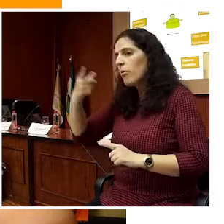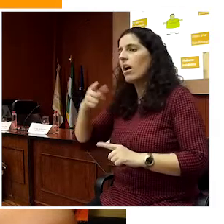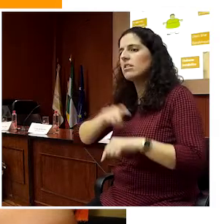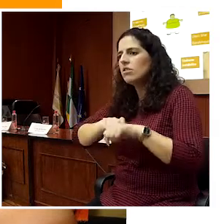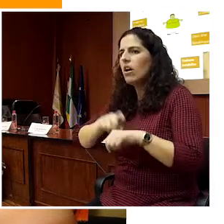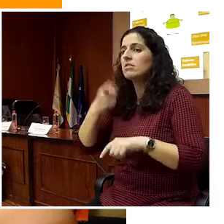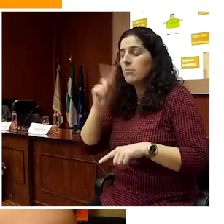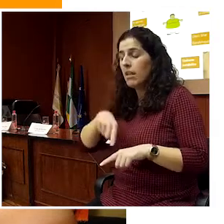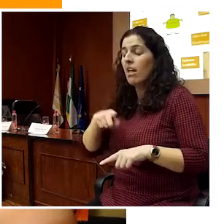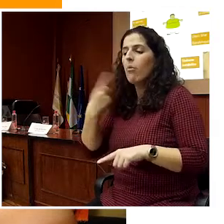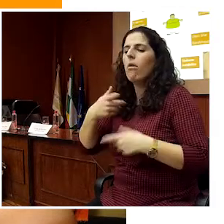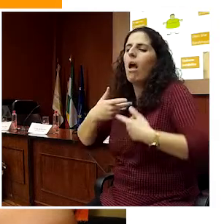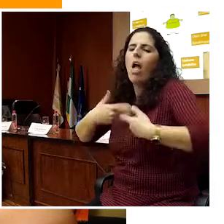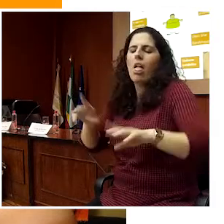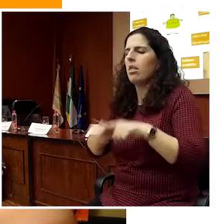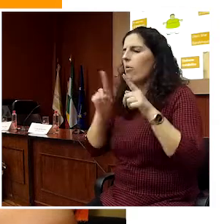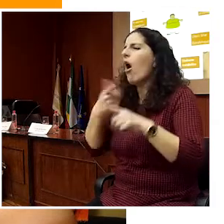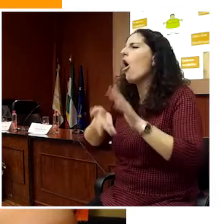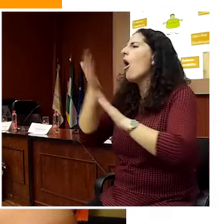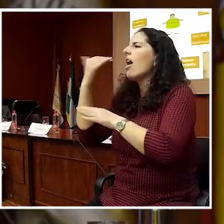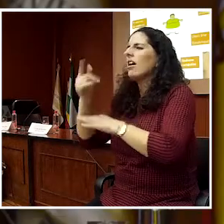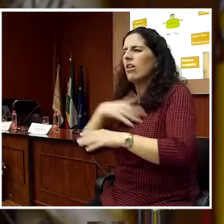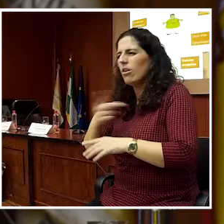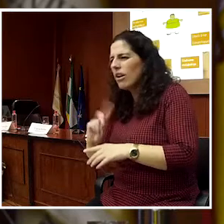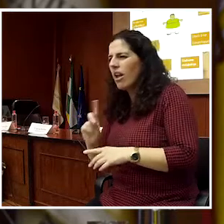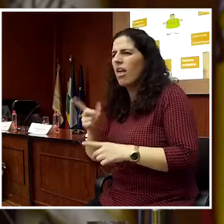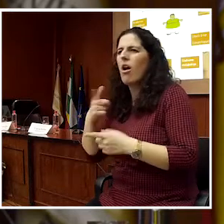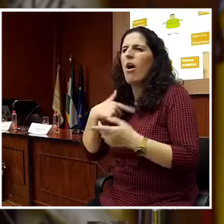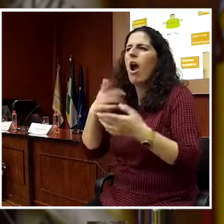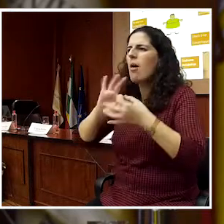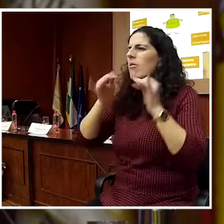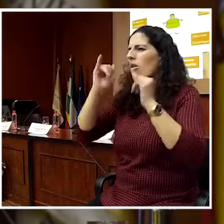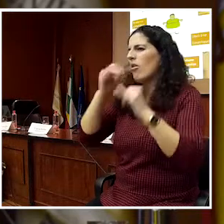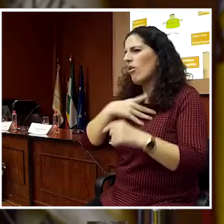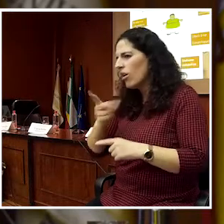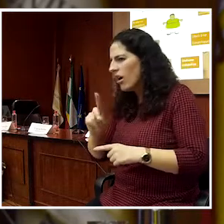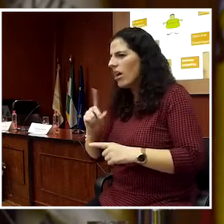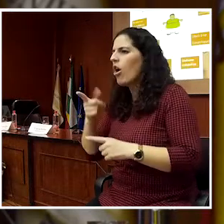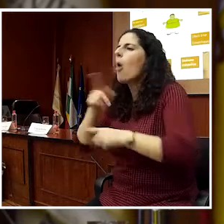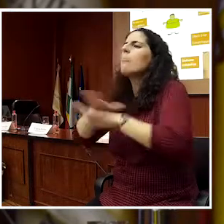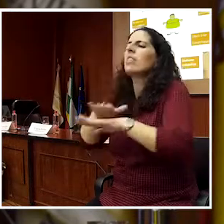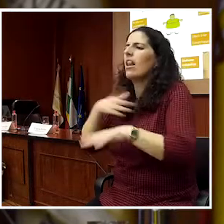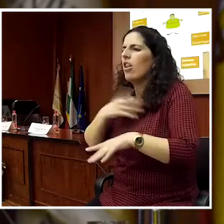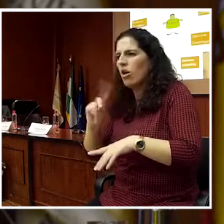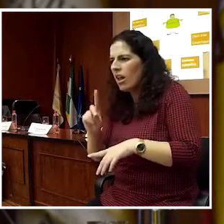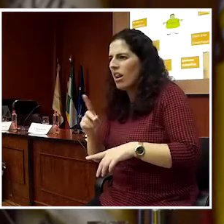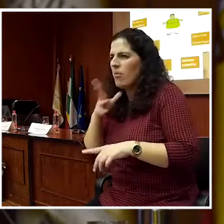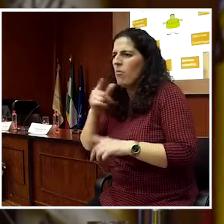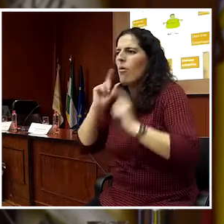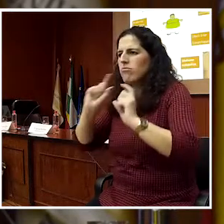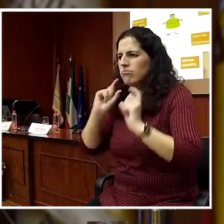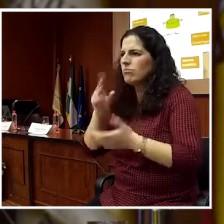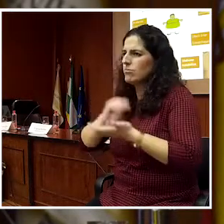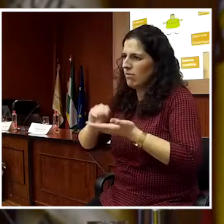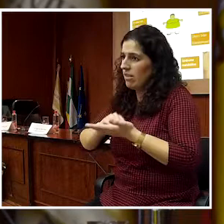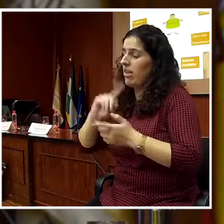que, por ejemplo, no se quieran exponer en público en una piscina o no quieran hacer deporte en equipo,